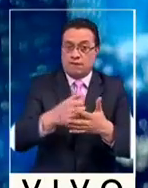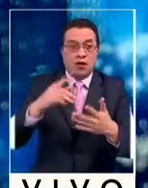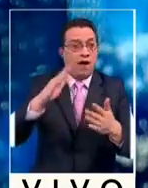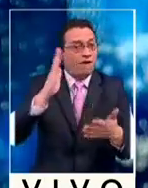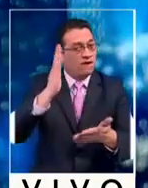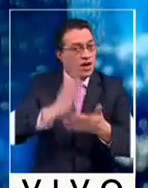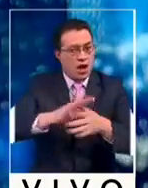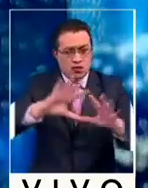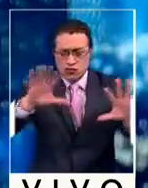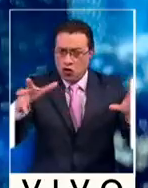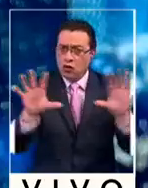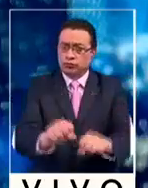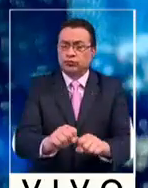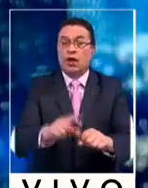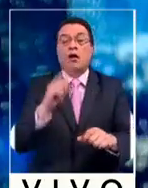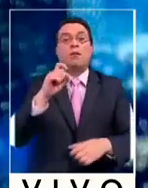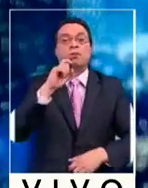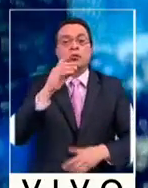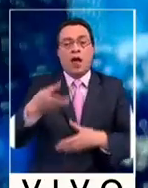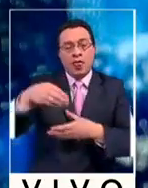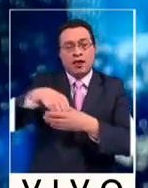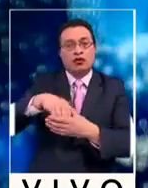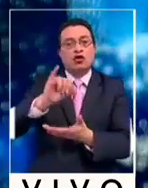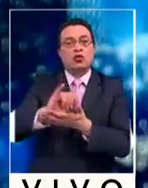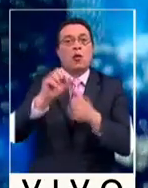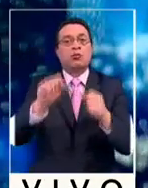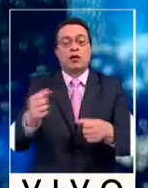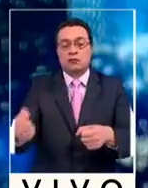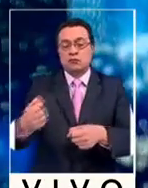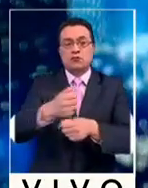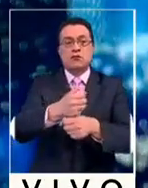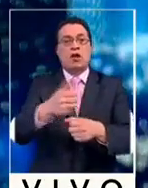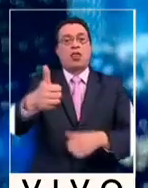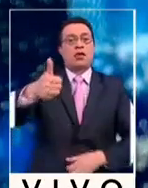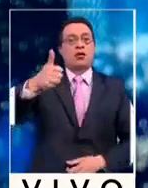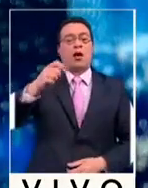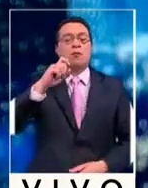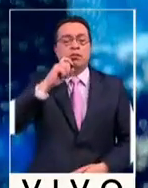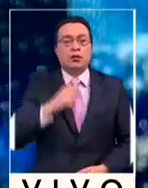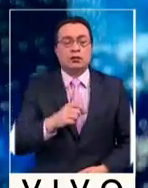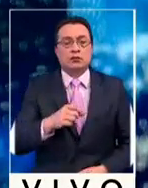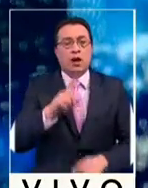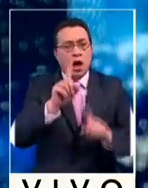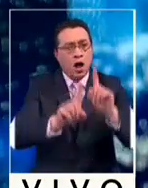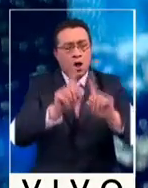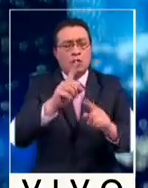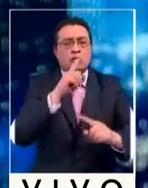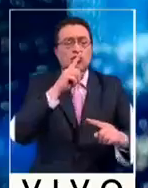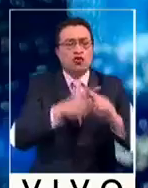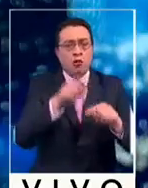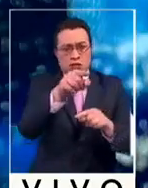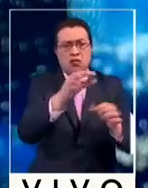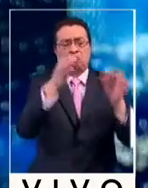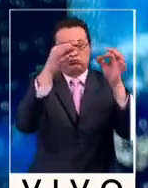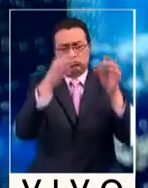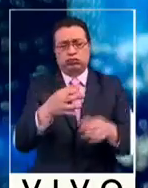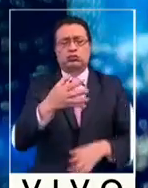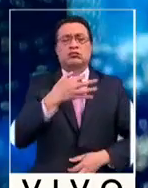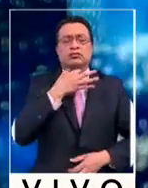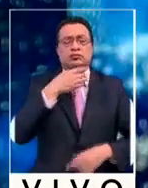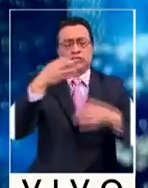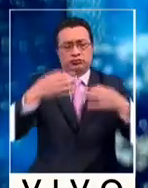Entonces, ¿quién dentro de la institución podría asumir el mando en estos momentos? ¿Existe algún nombre que entregue plenas garantías de probidad